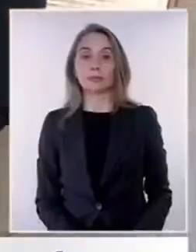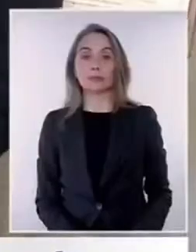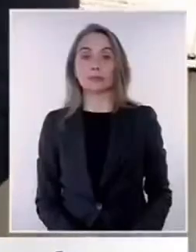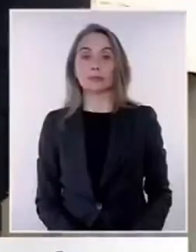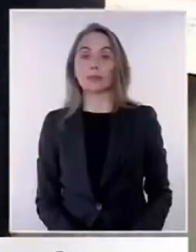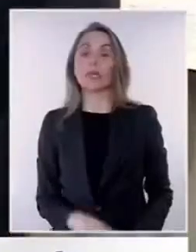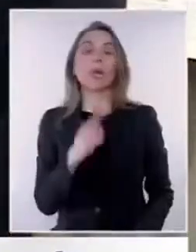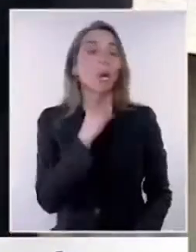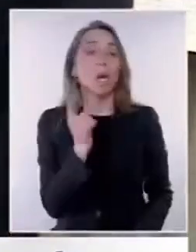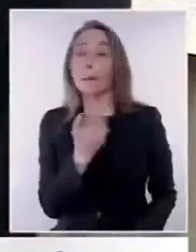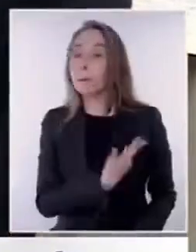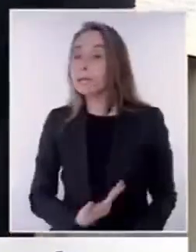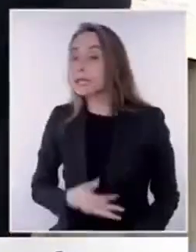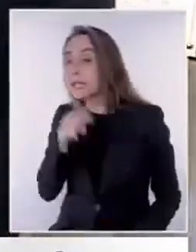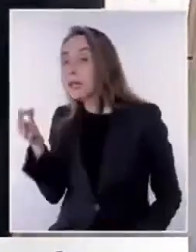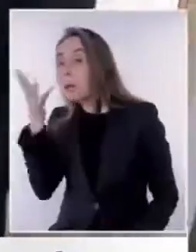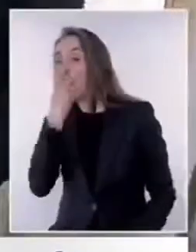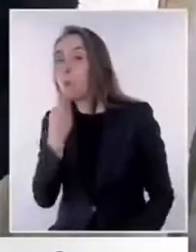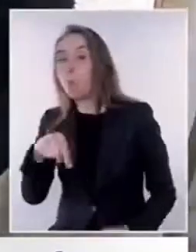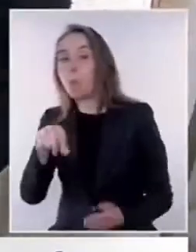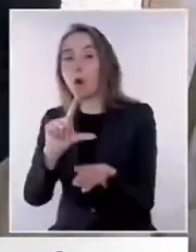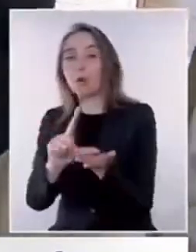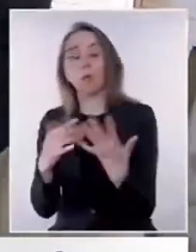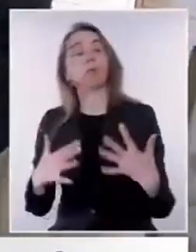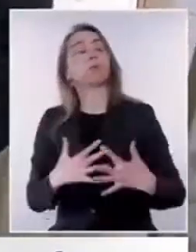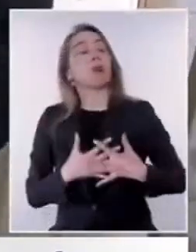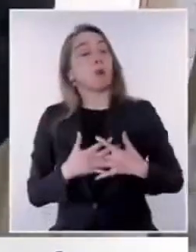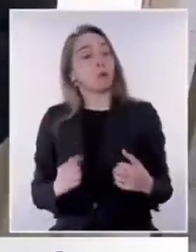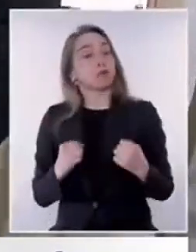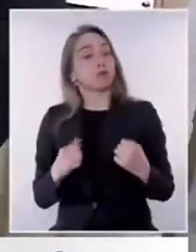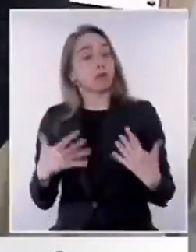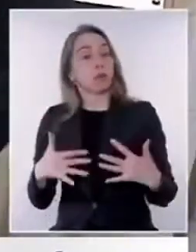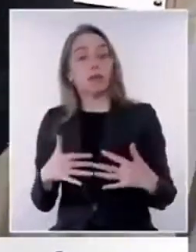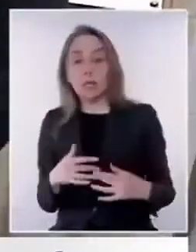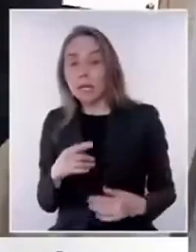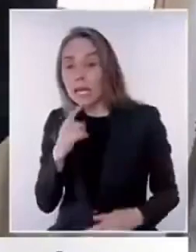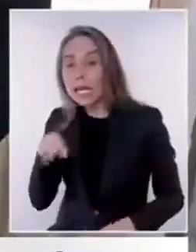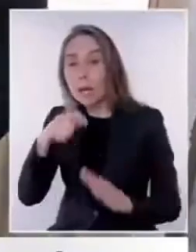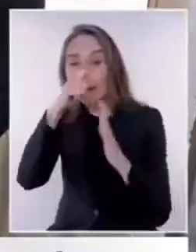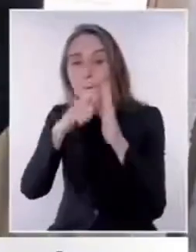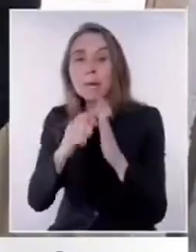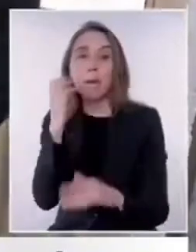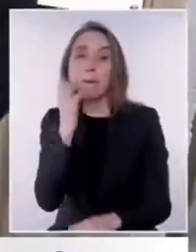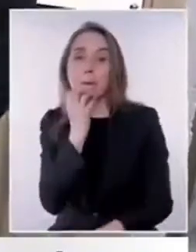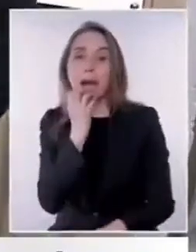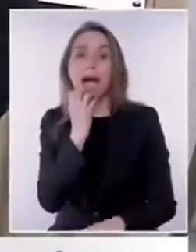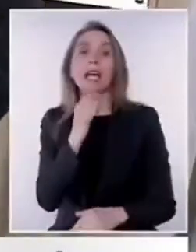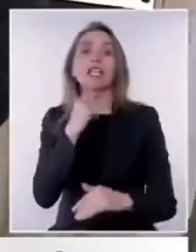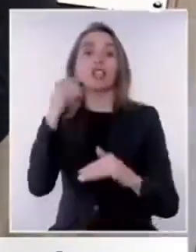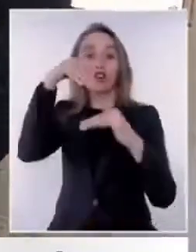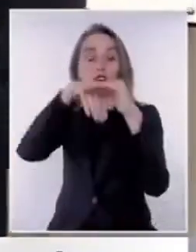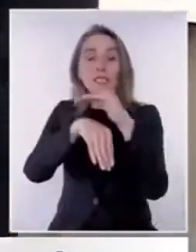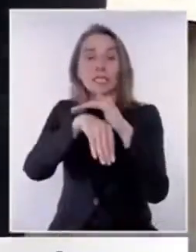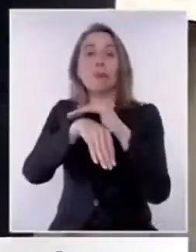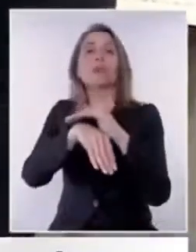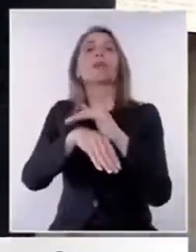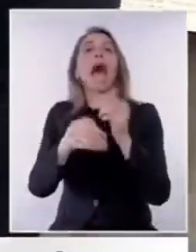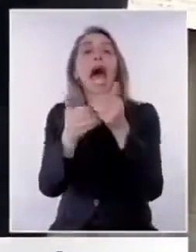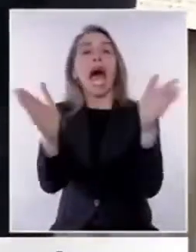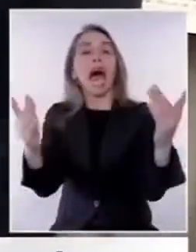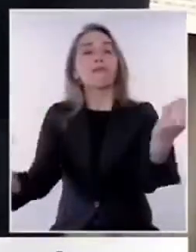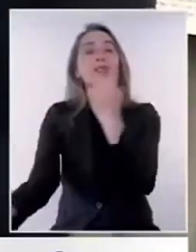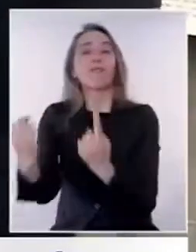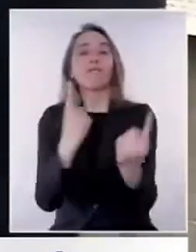Muy bonito este lugar, muy potente. Aquí en general el mes de mayo abrimos la cripta, vienen los colegios, viene mucha